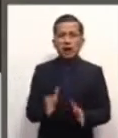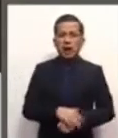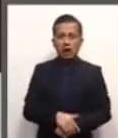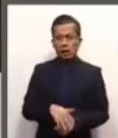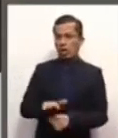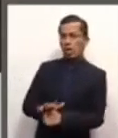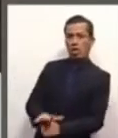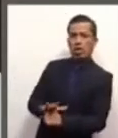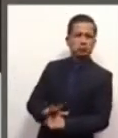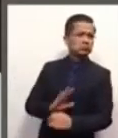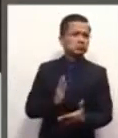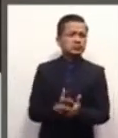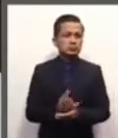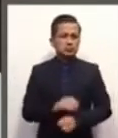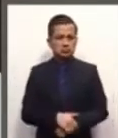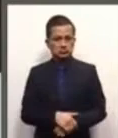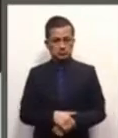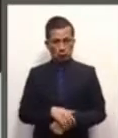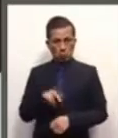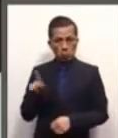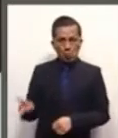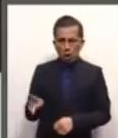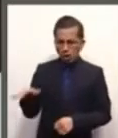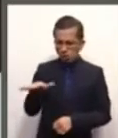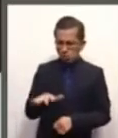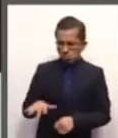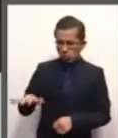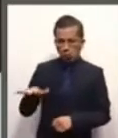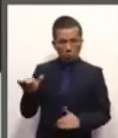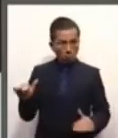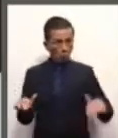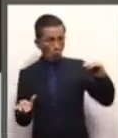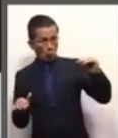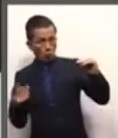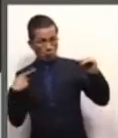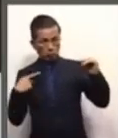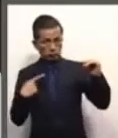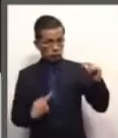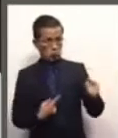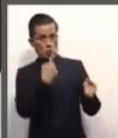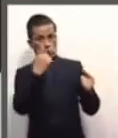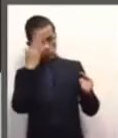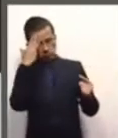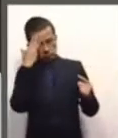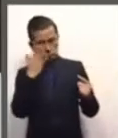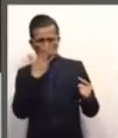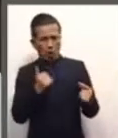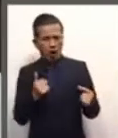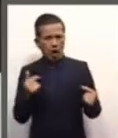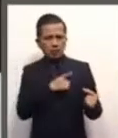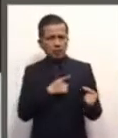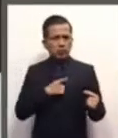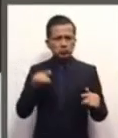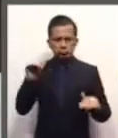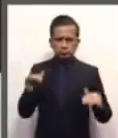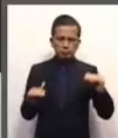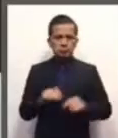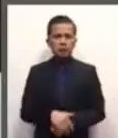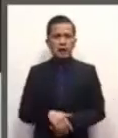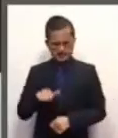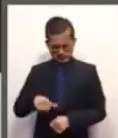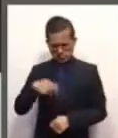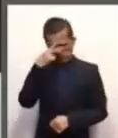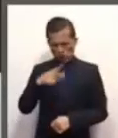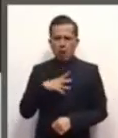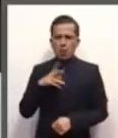caudillo sin pueblo. Y en este país hay mucho pueblo. Pero hemos tenido muy mal